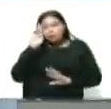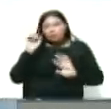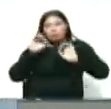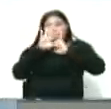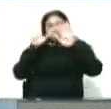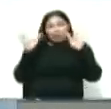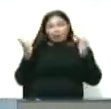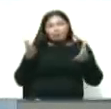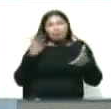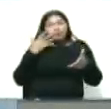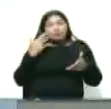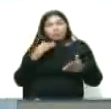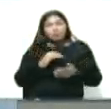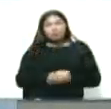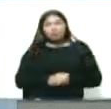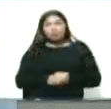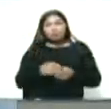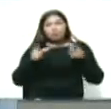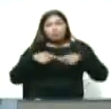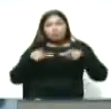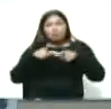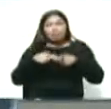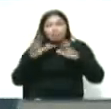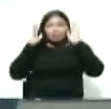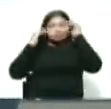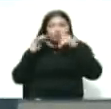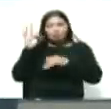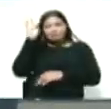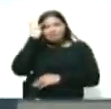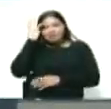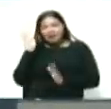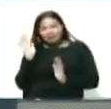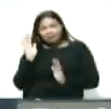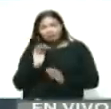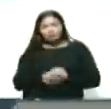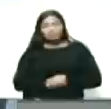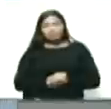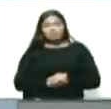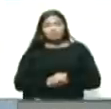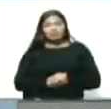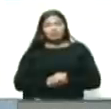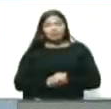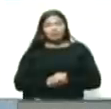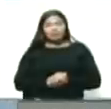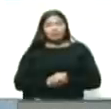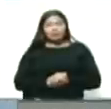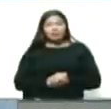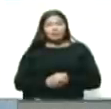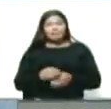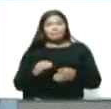pues, despachos fiscales. Entonces, el Ministerio Público va,